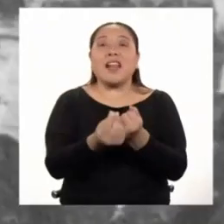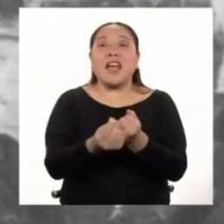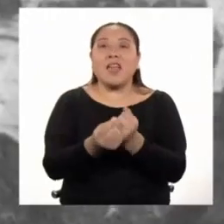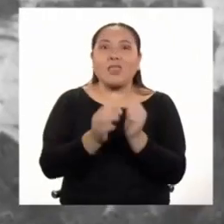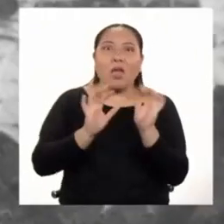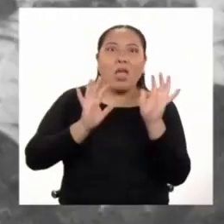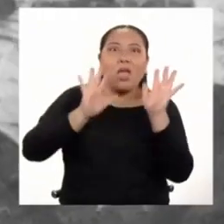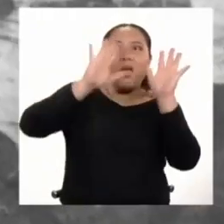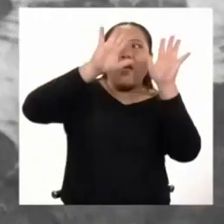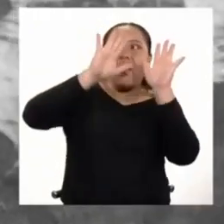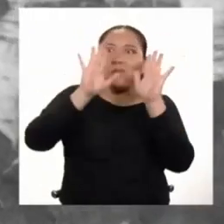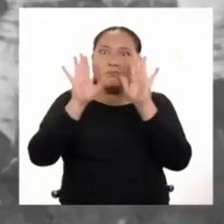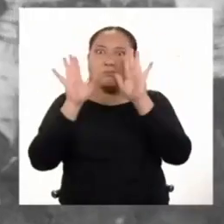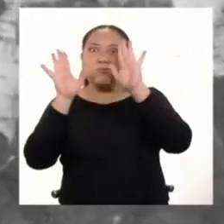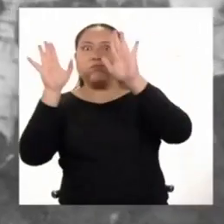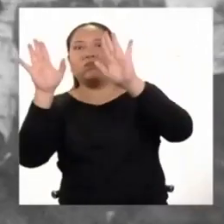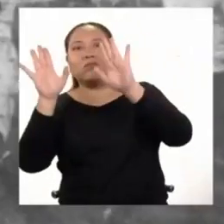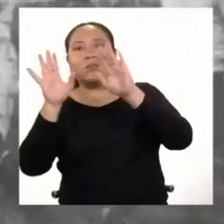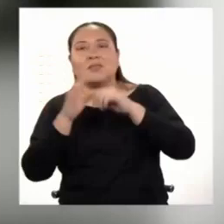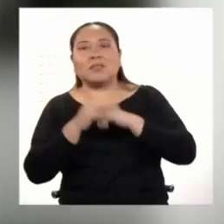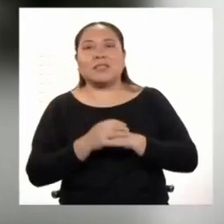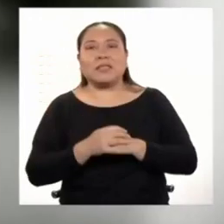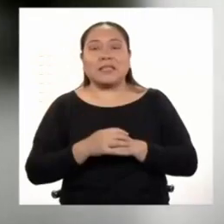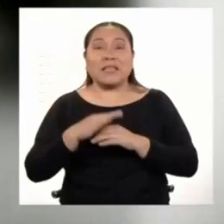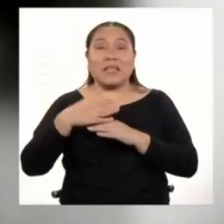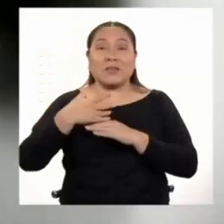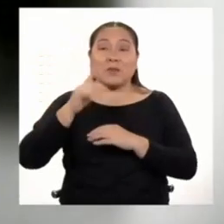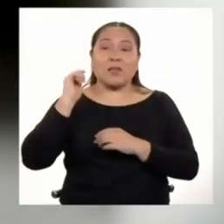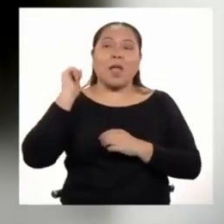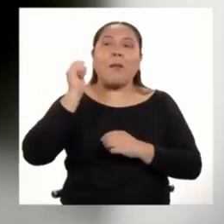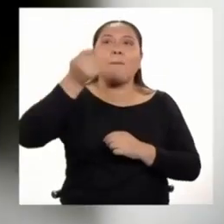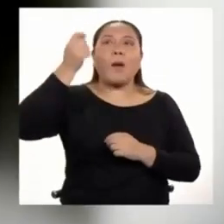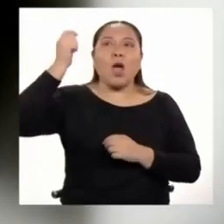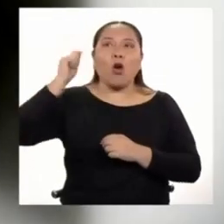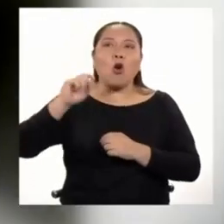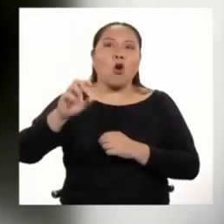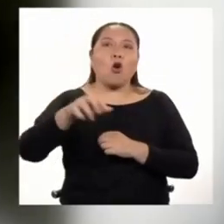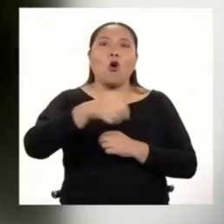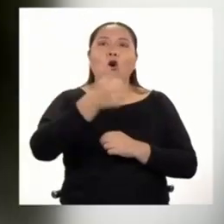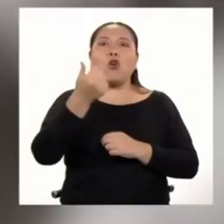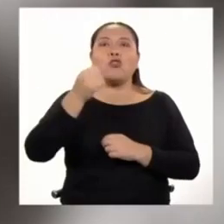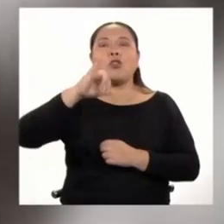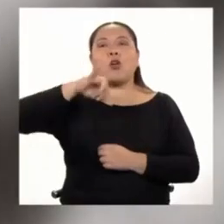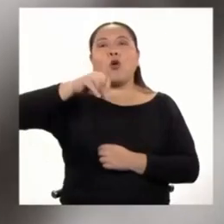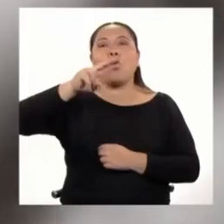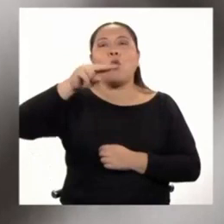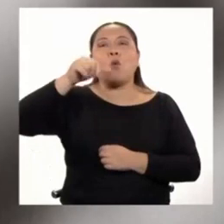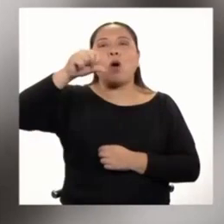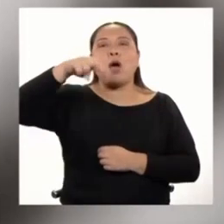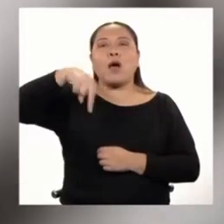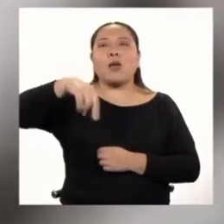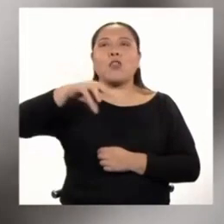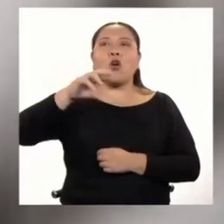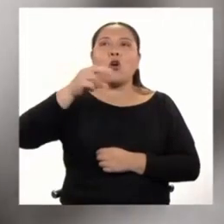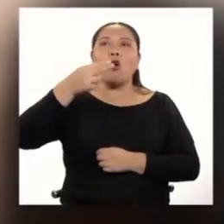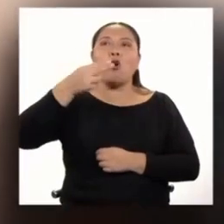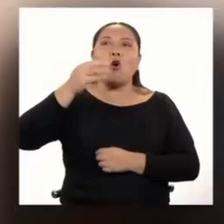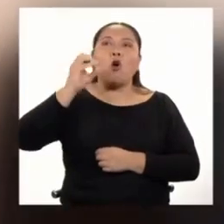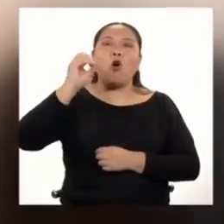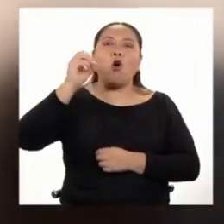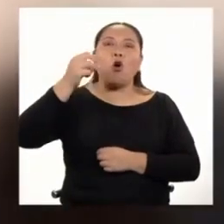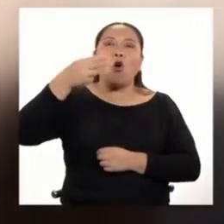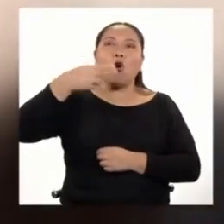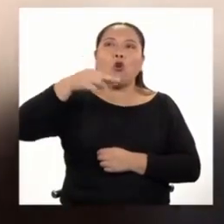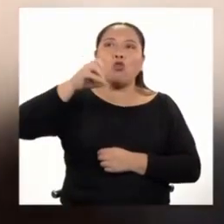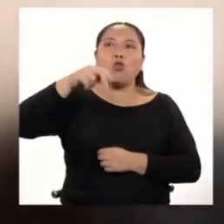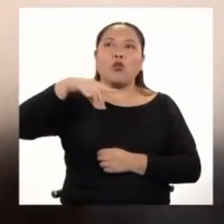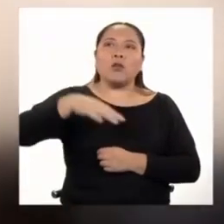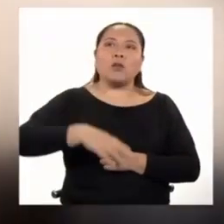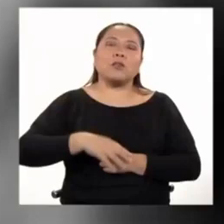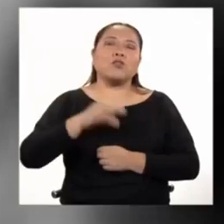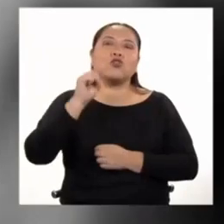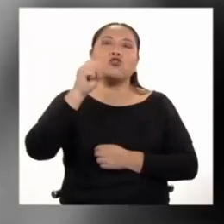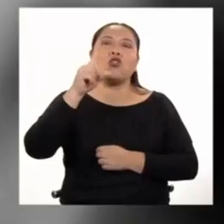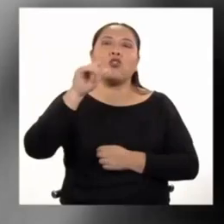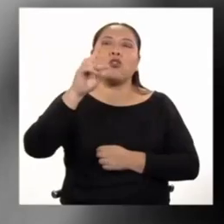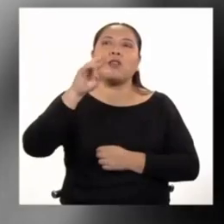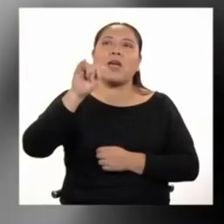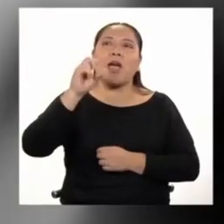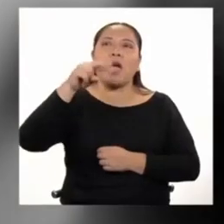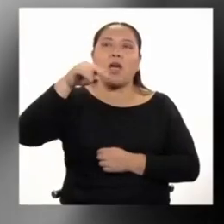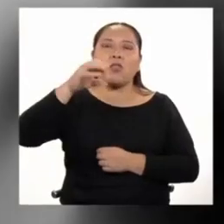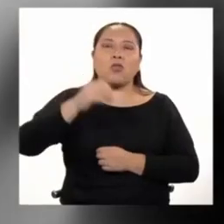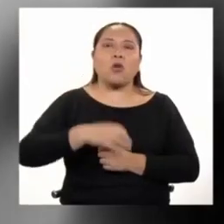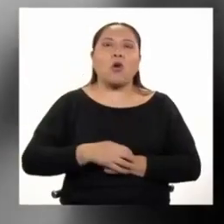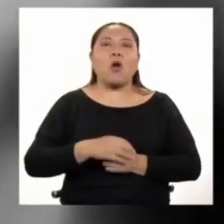del Mago, destacaron otros guardametas como Juan Honores, José Soriano, Rafael Asca y